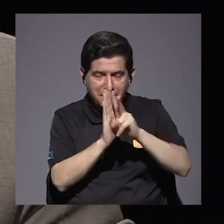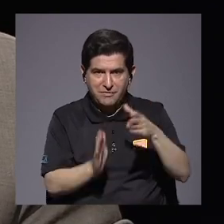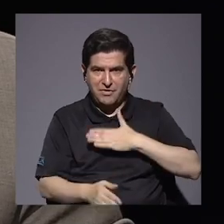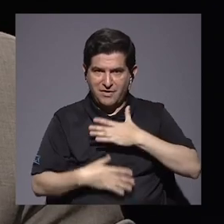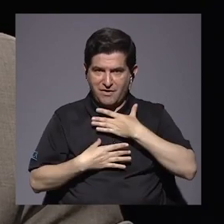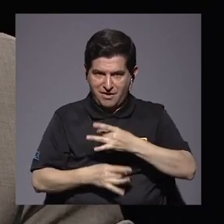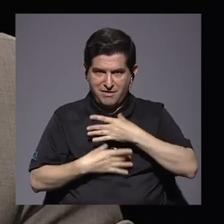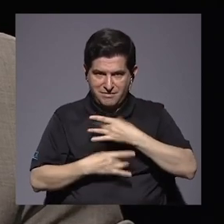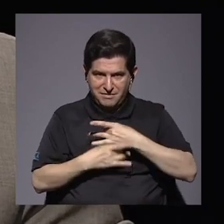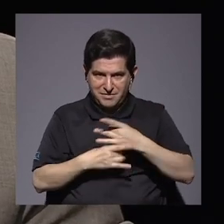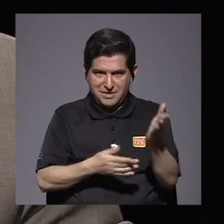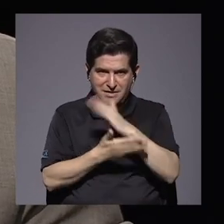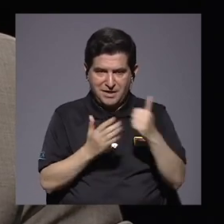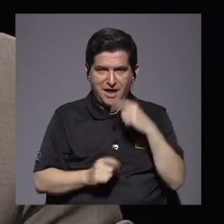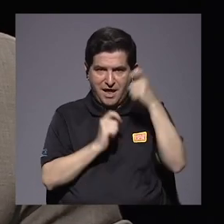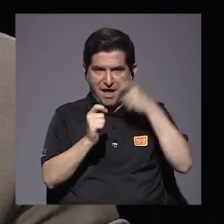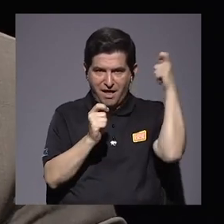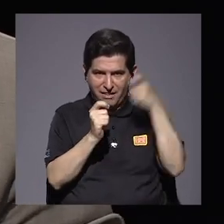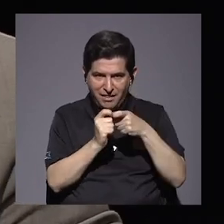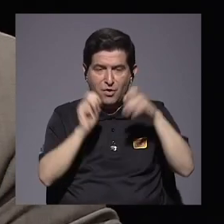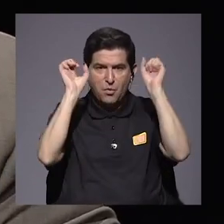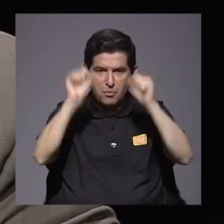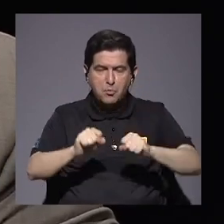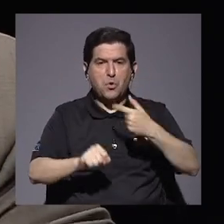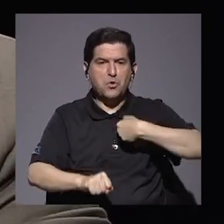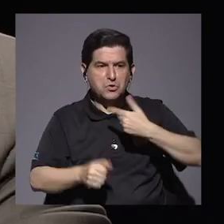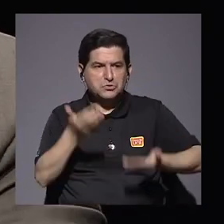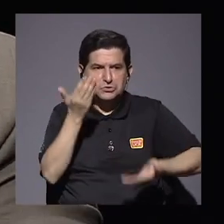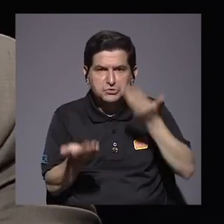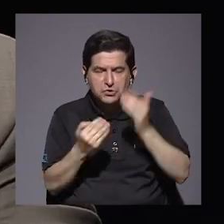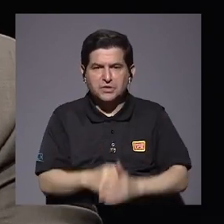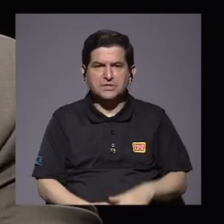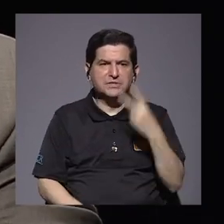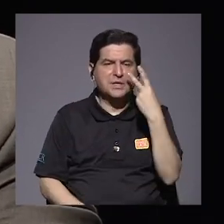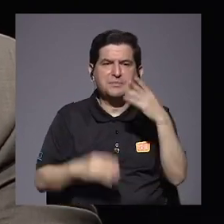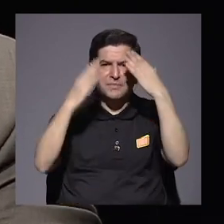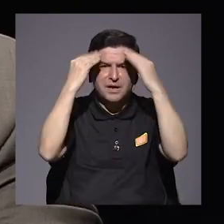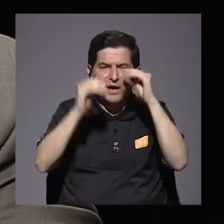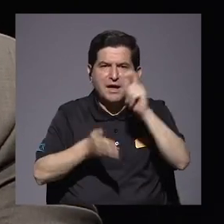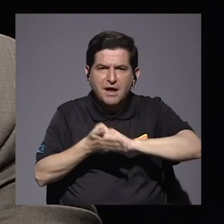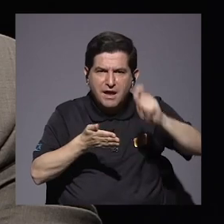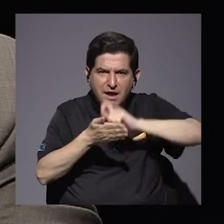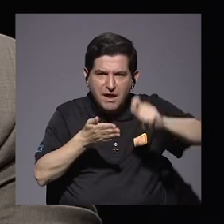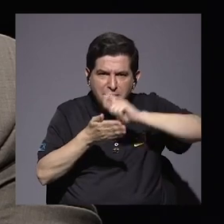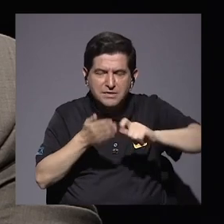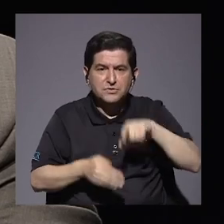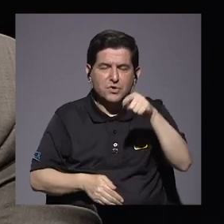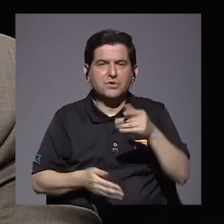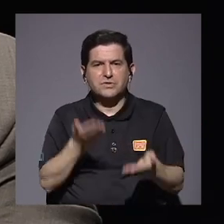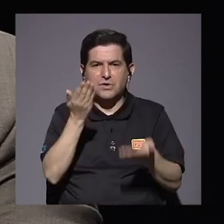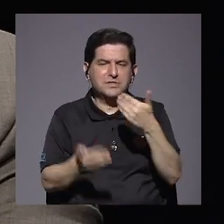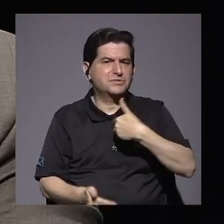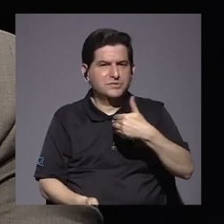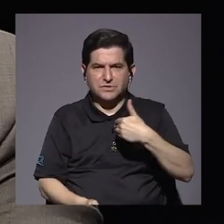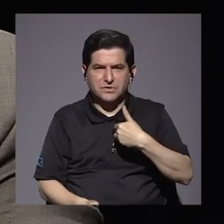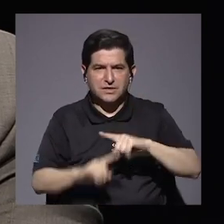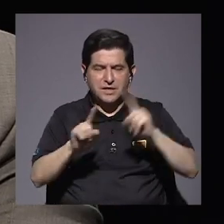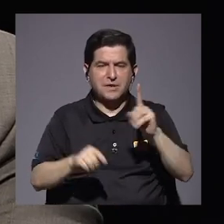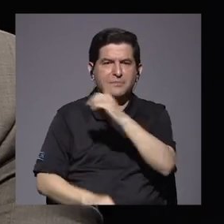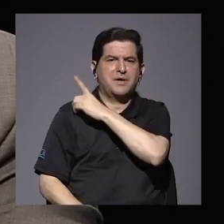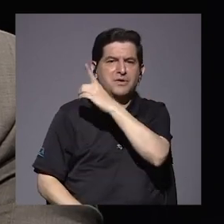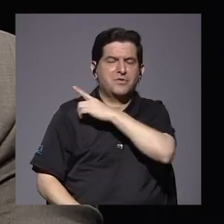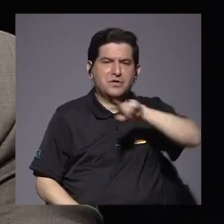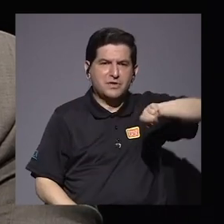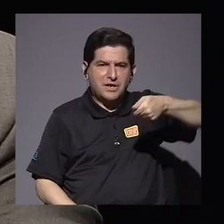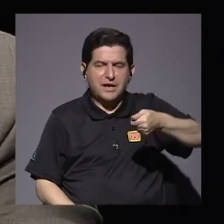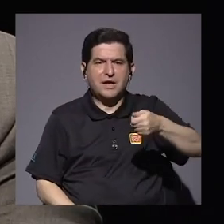video me interesa algo en específico, pues puedo ir a ver el informe escrito que también está. Ese dato tal vez usted no lo tiene, pero como